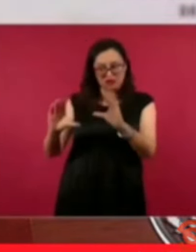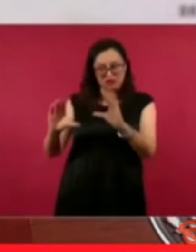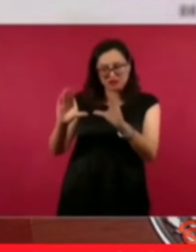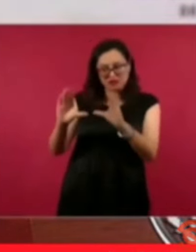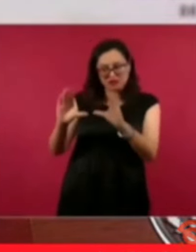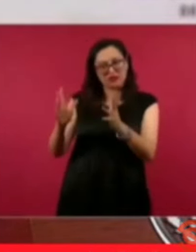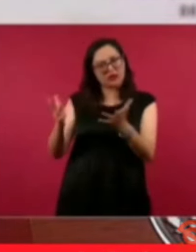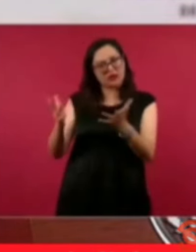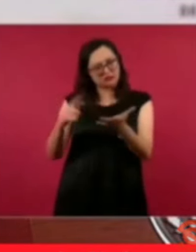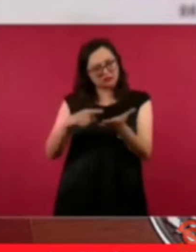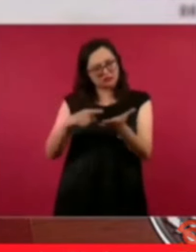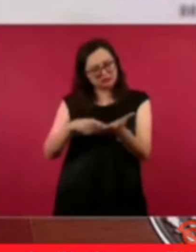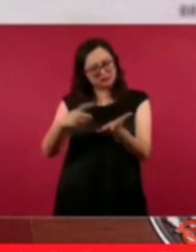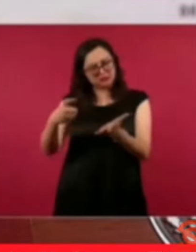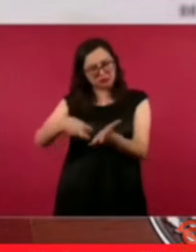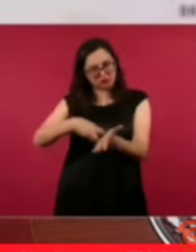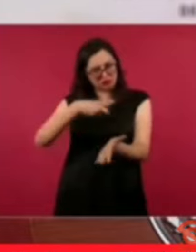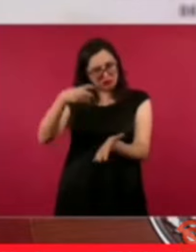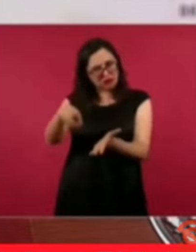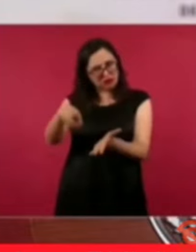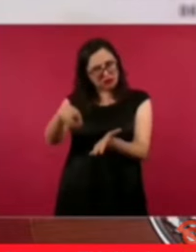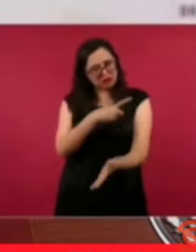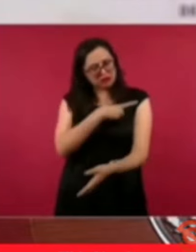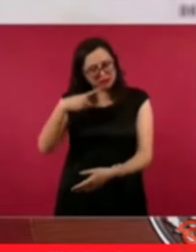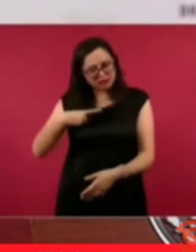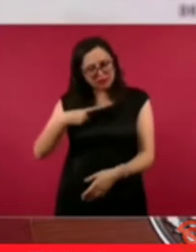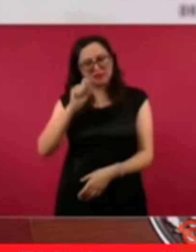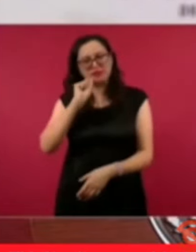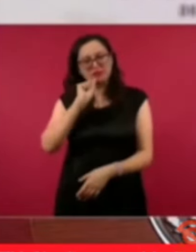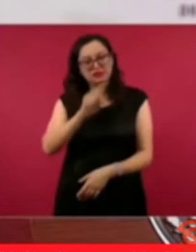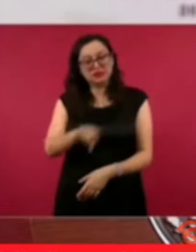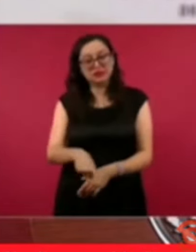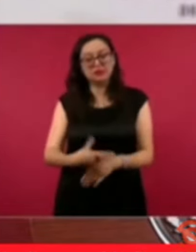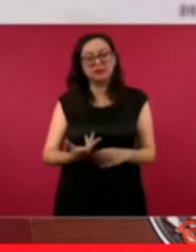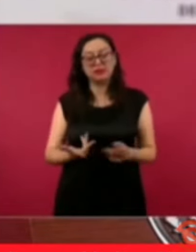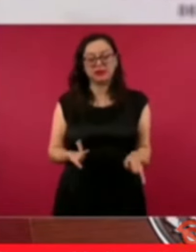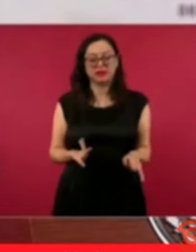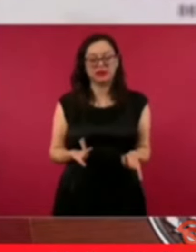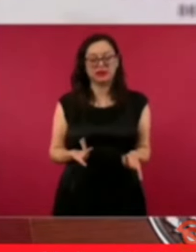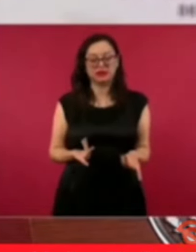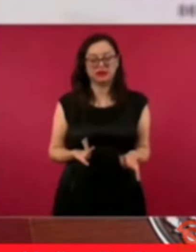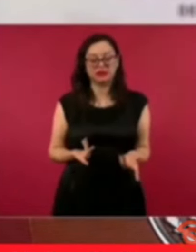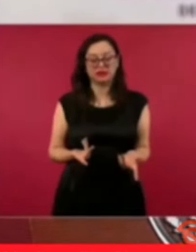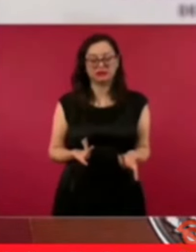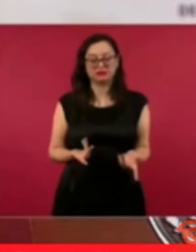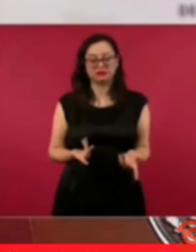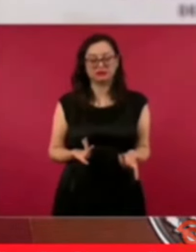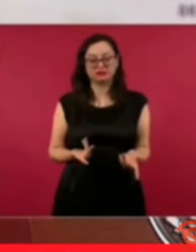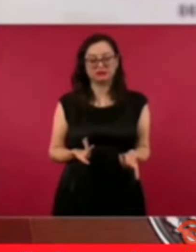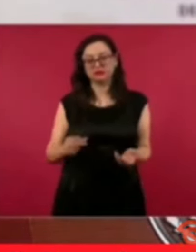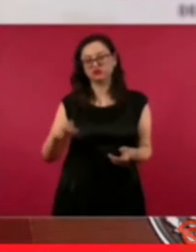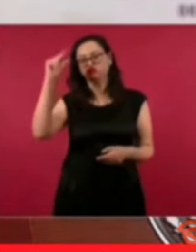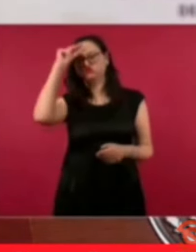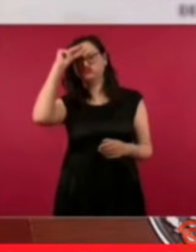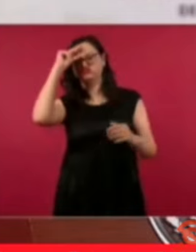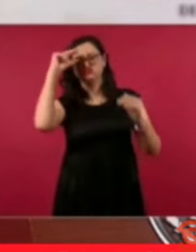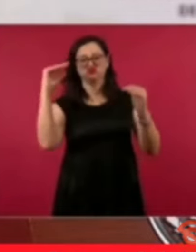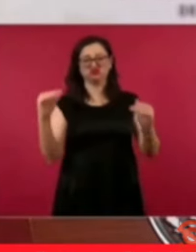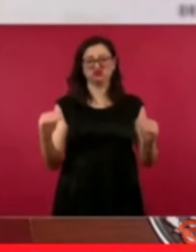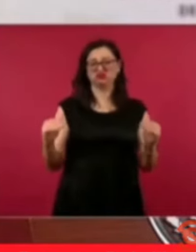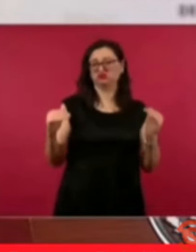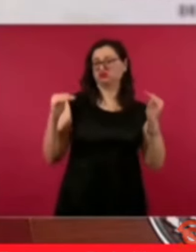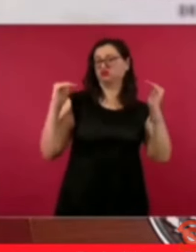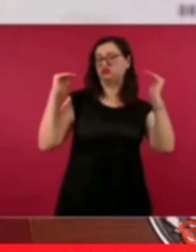eh los los eh intelectuales